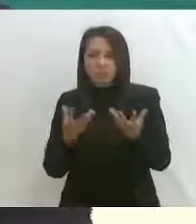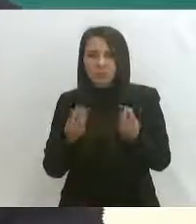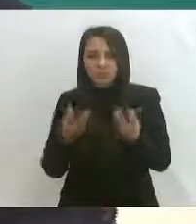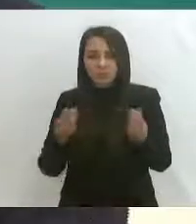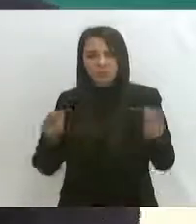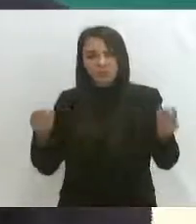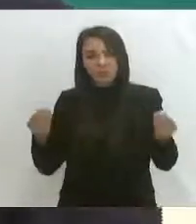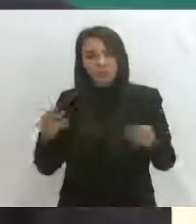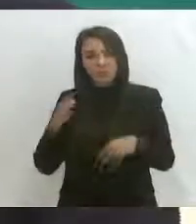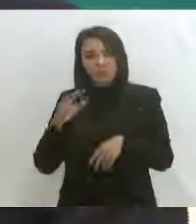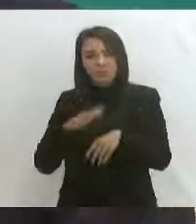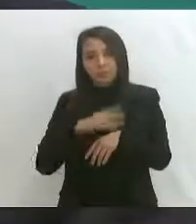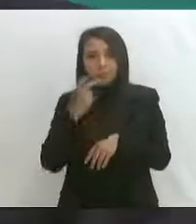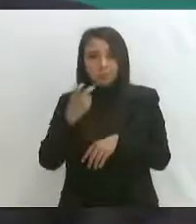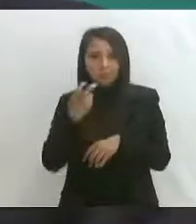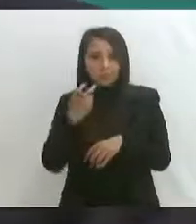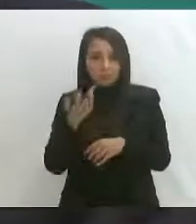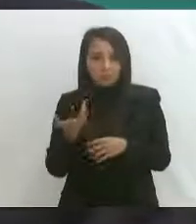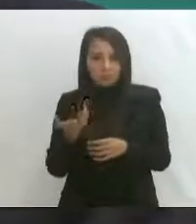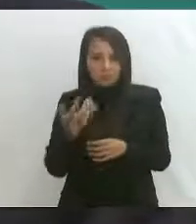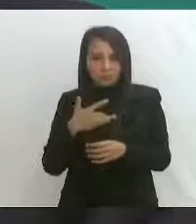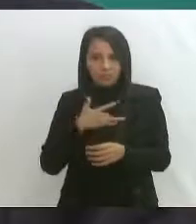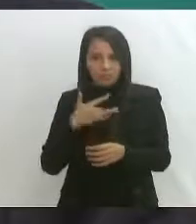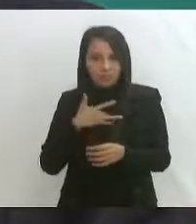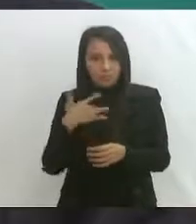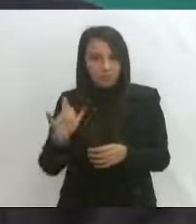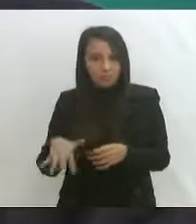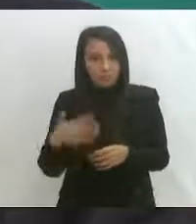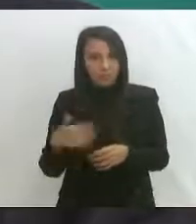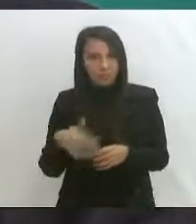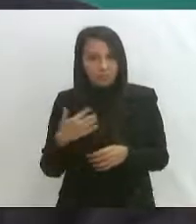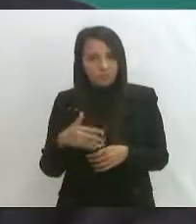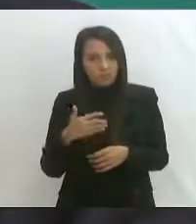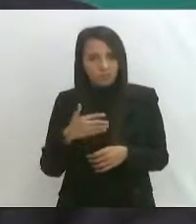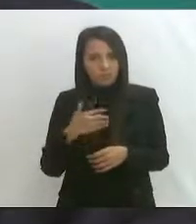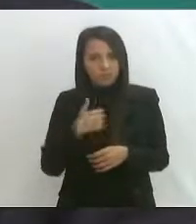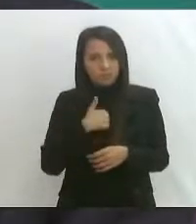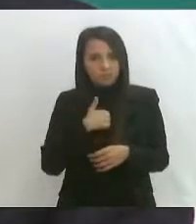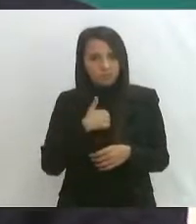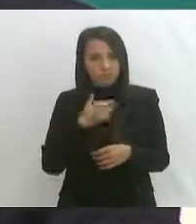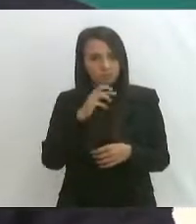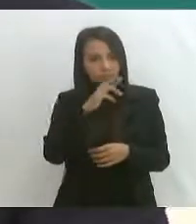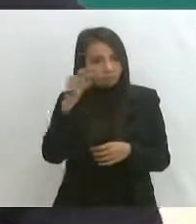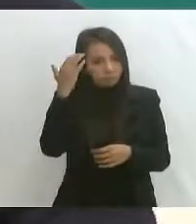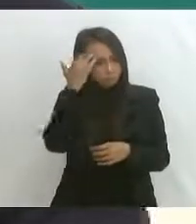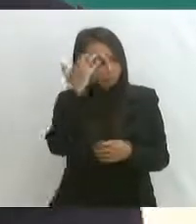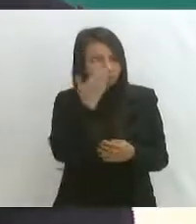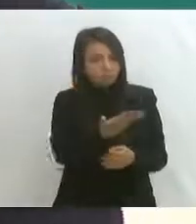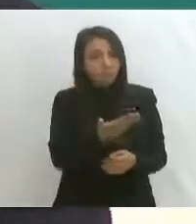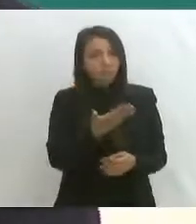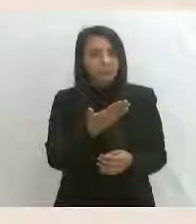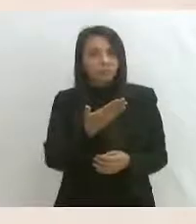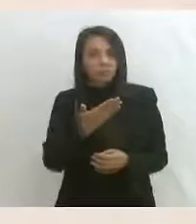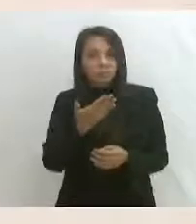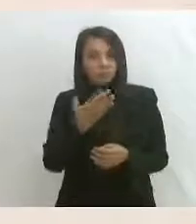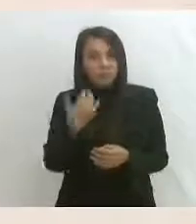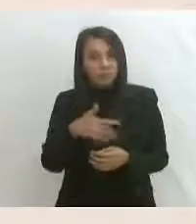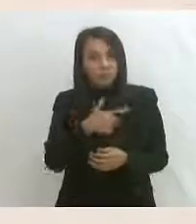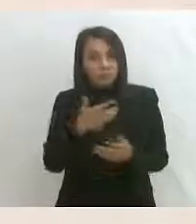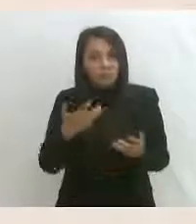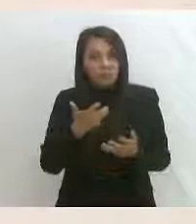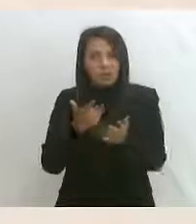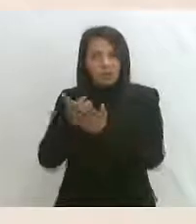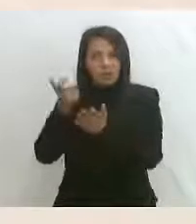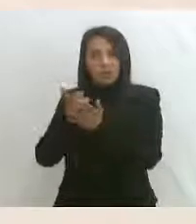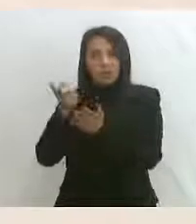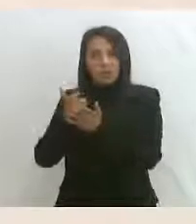es muy significativo el esfuerzo que se está haciendo de disminución de esta deuda.